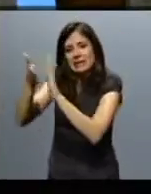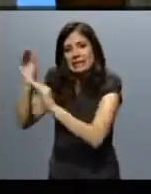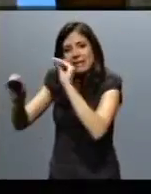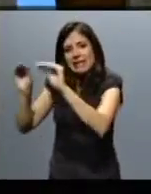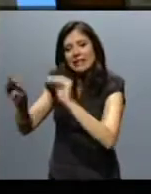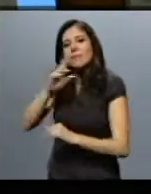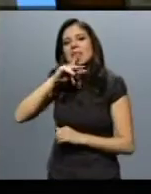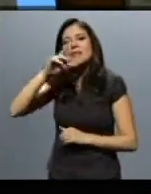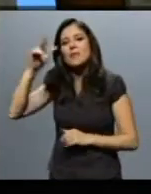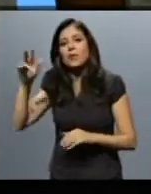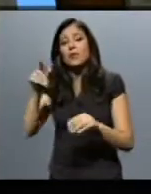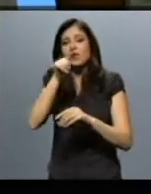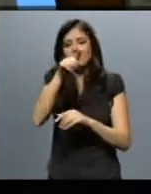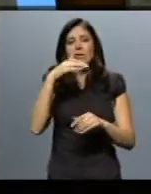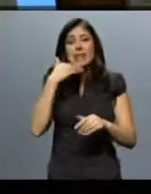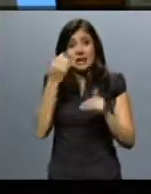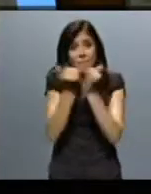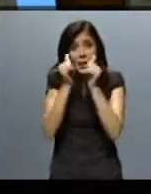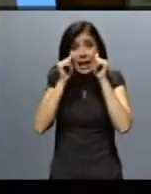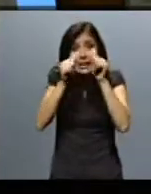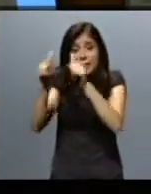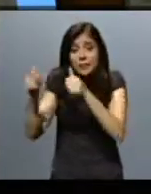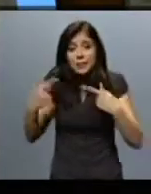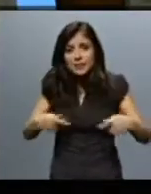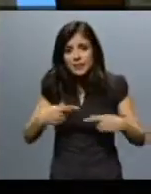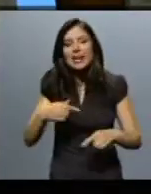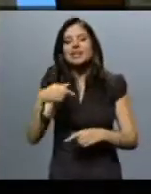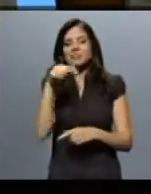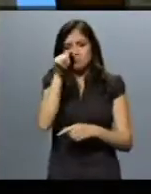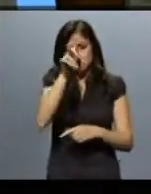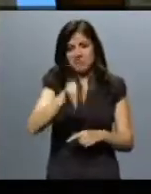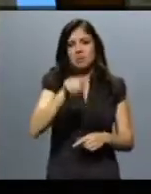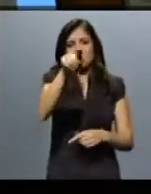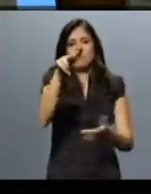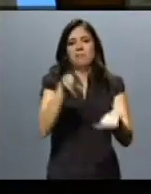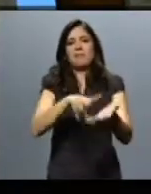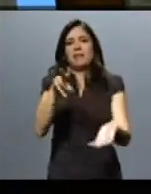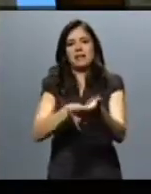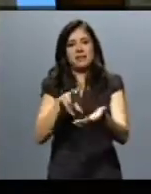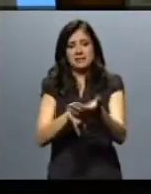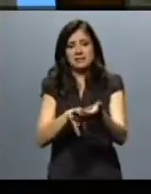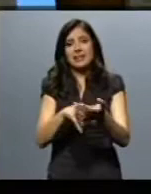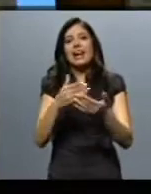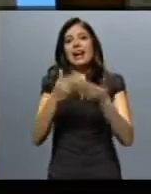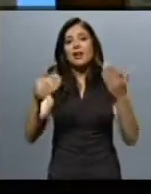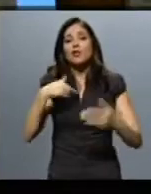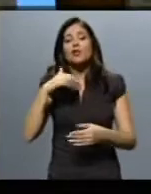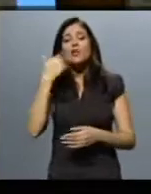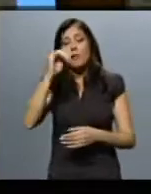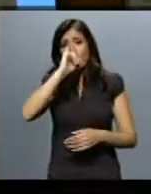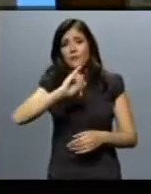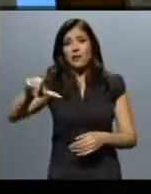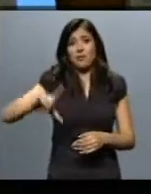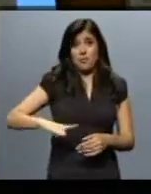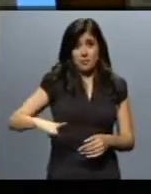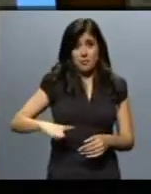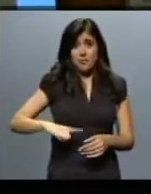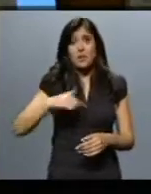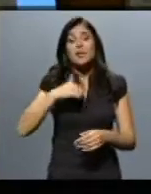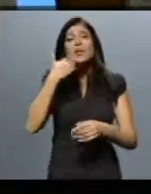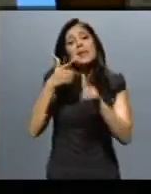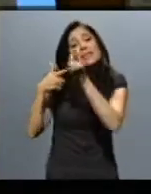porque tú quieres que atendamos a la gente porque tú te lo mereces en resumen quiero ser jefe de gobierno quiero